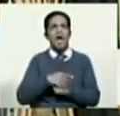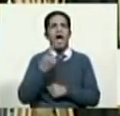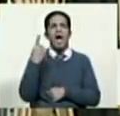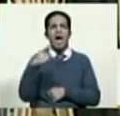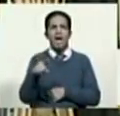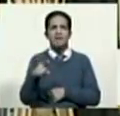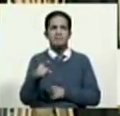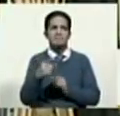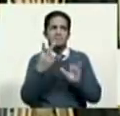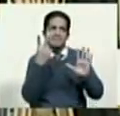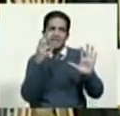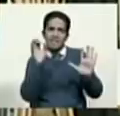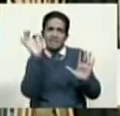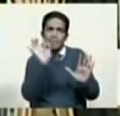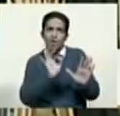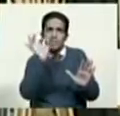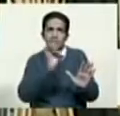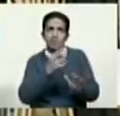de pobreza,